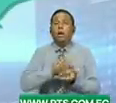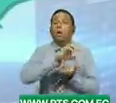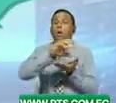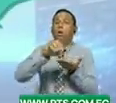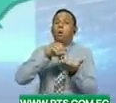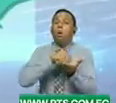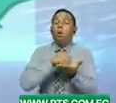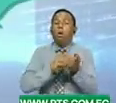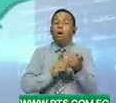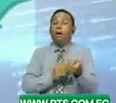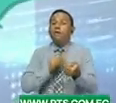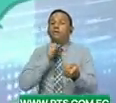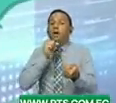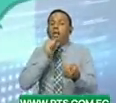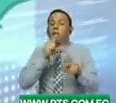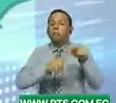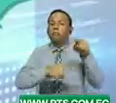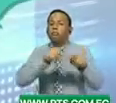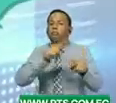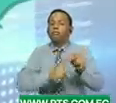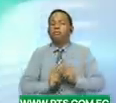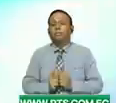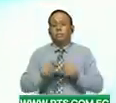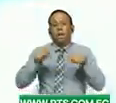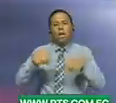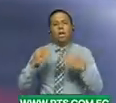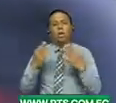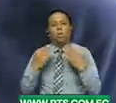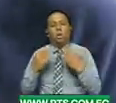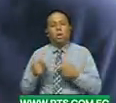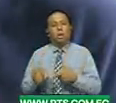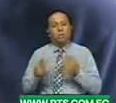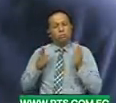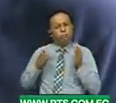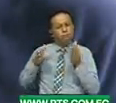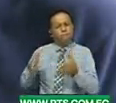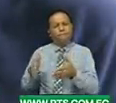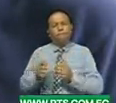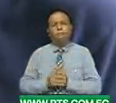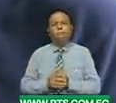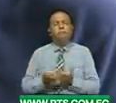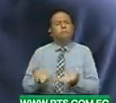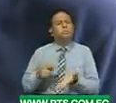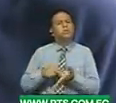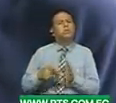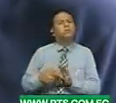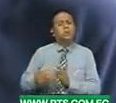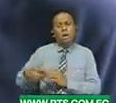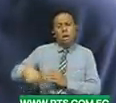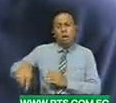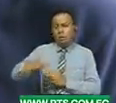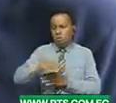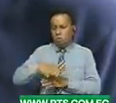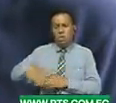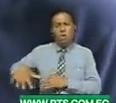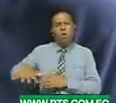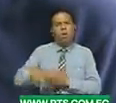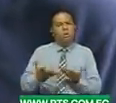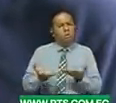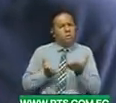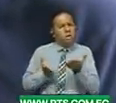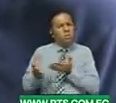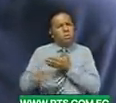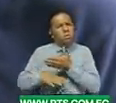en intervención, también el de Guayaquil. ¿Significa que hoy ese centro no tiene ni siquiera las mínimas condiciones en cuanto a servicios